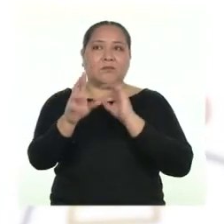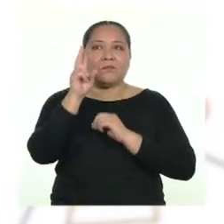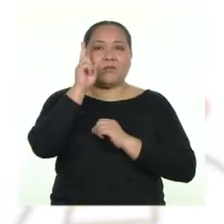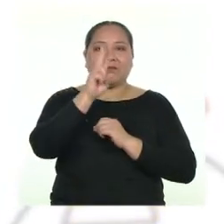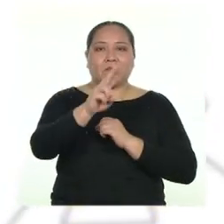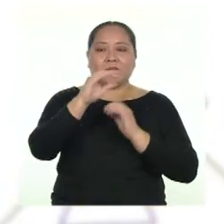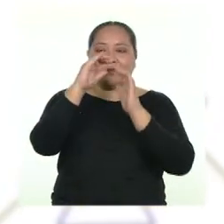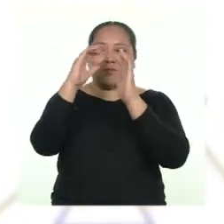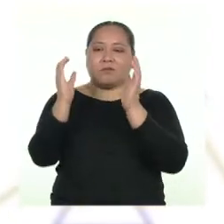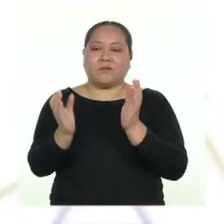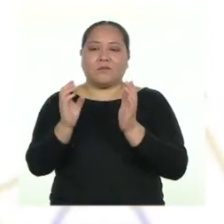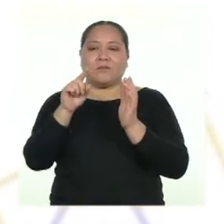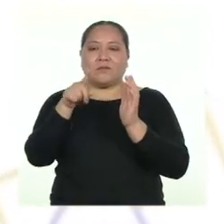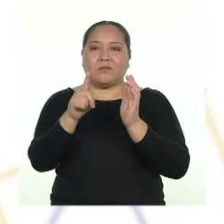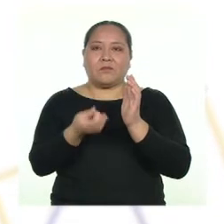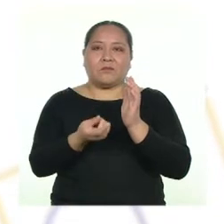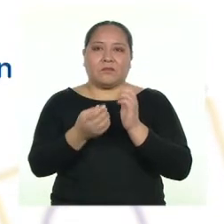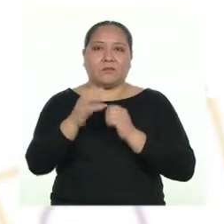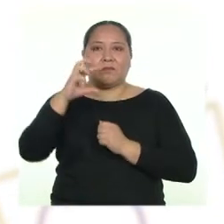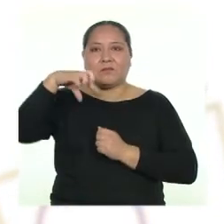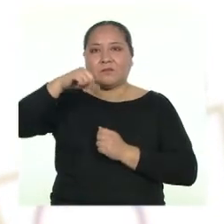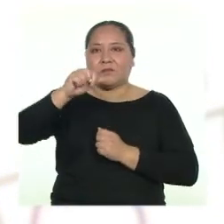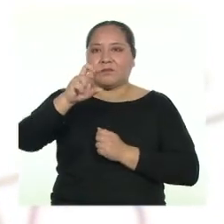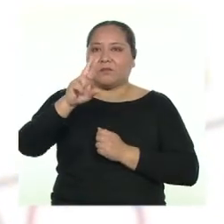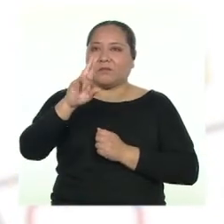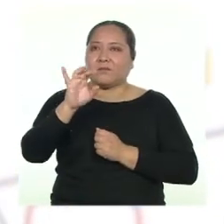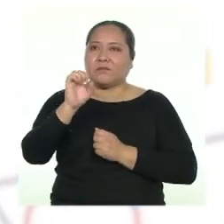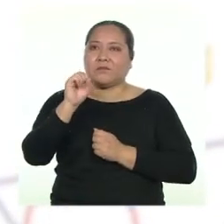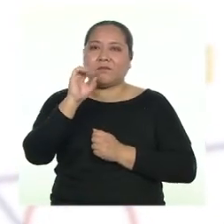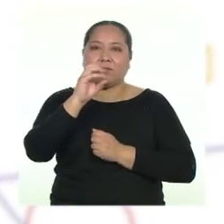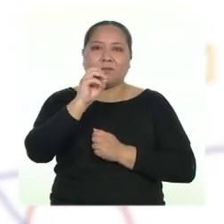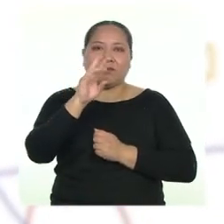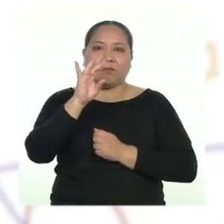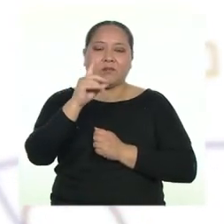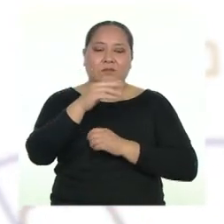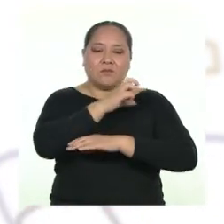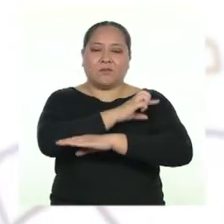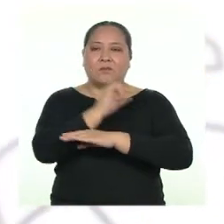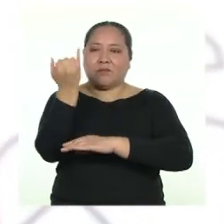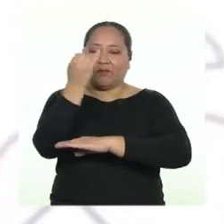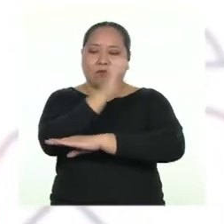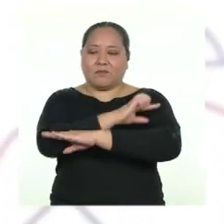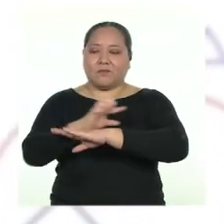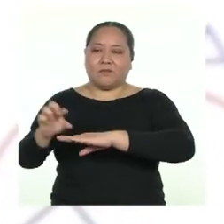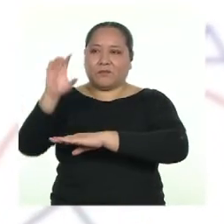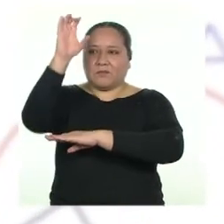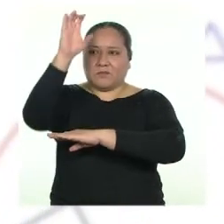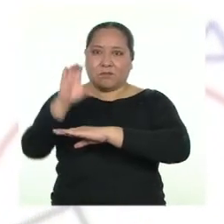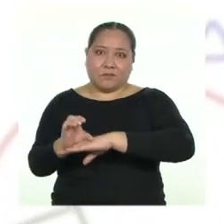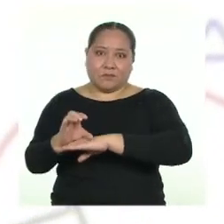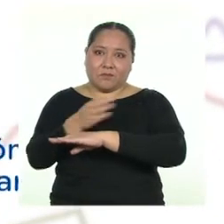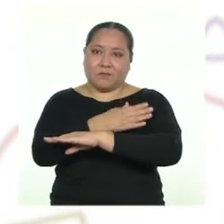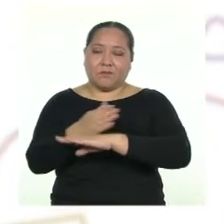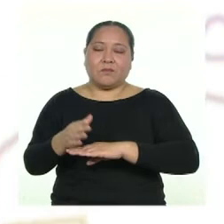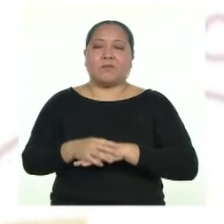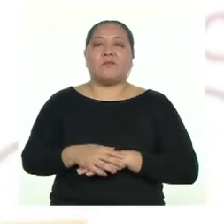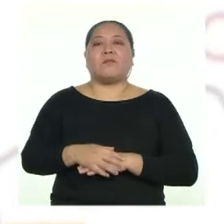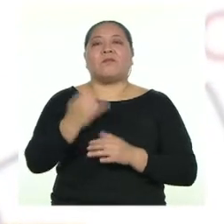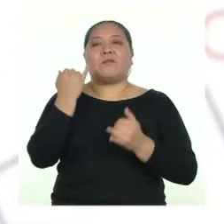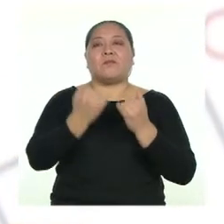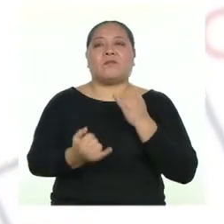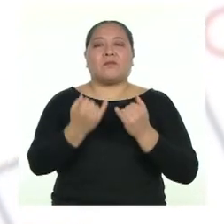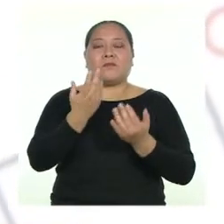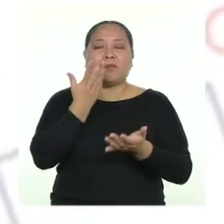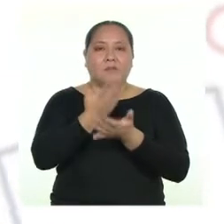dos pares ordenados, los cuales graficaremos en un mismo plano cartesiano. Y finalmente haremos